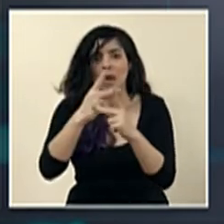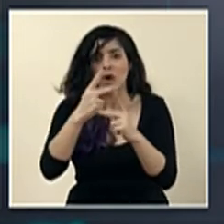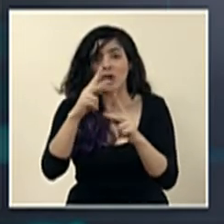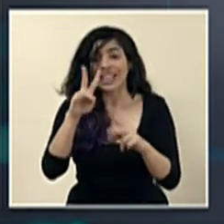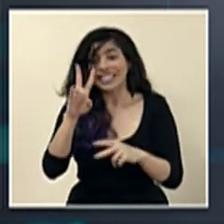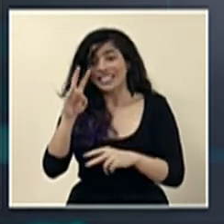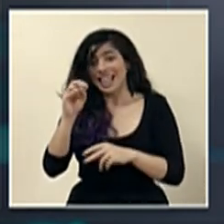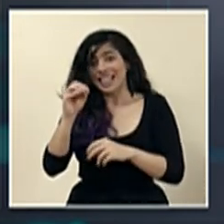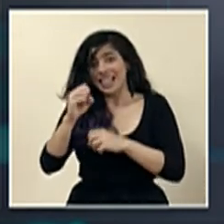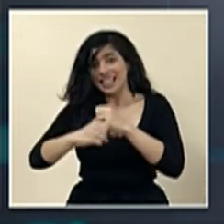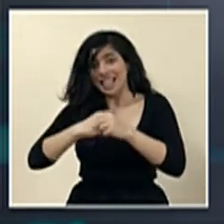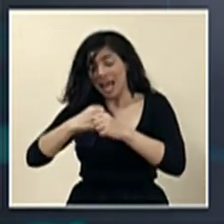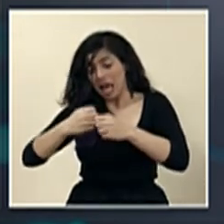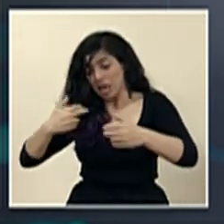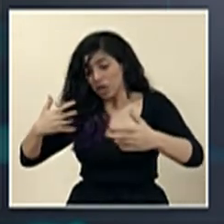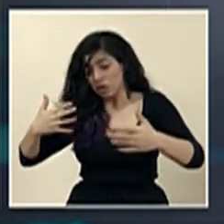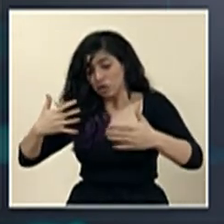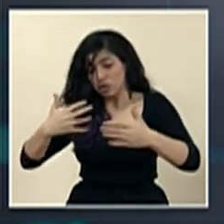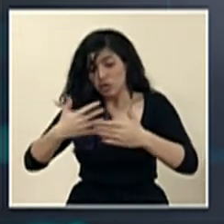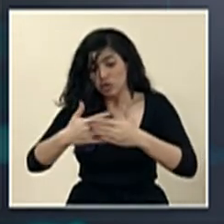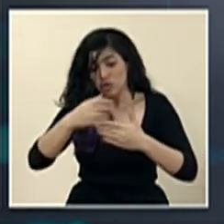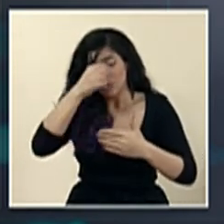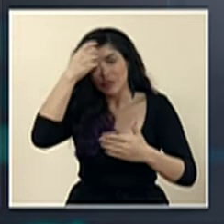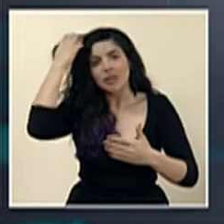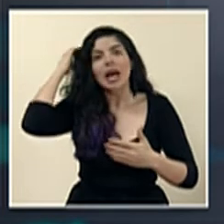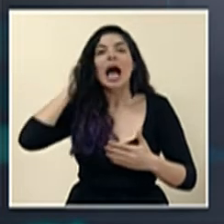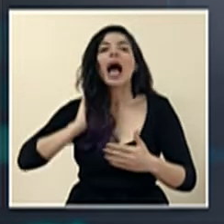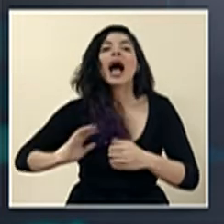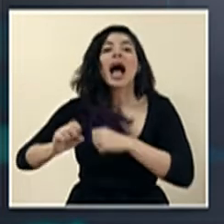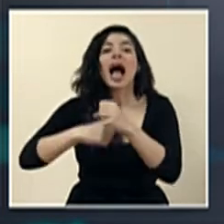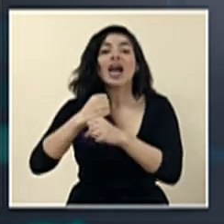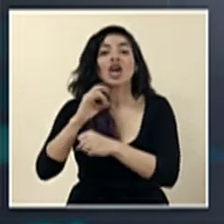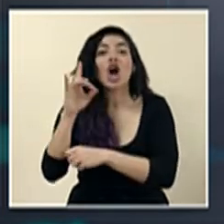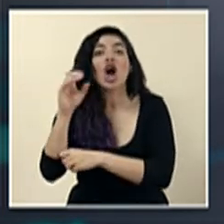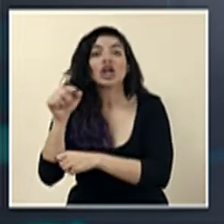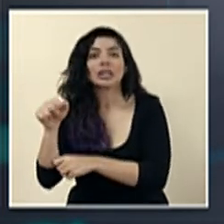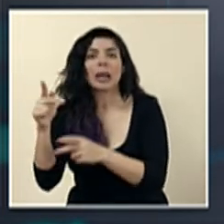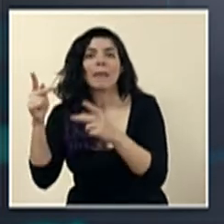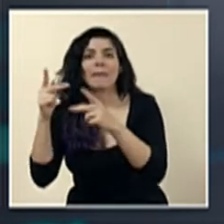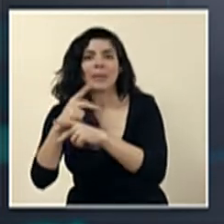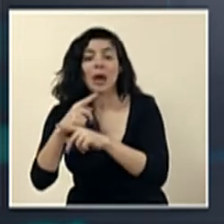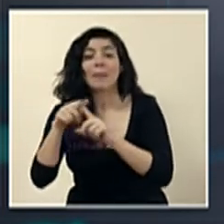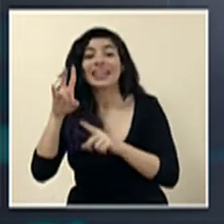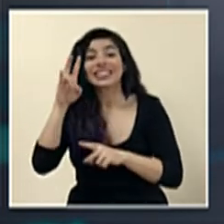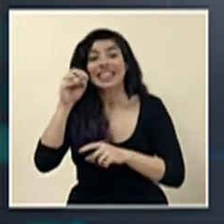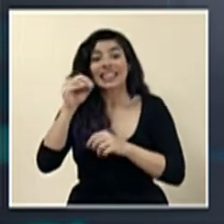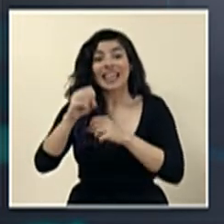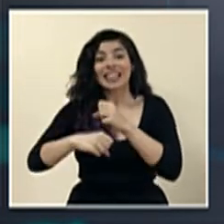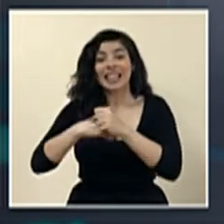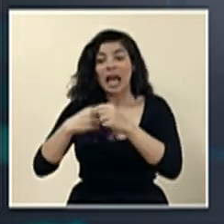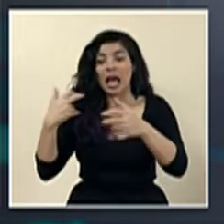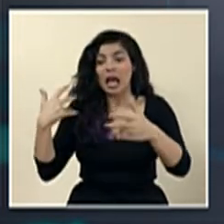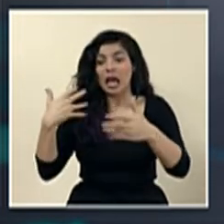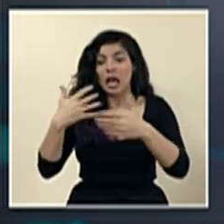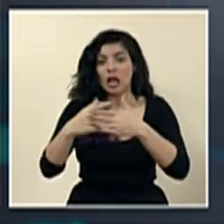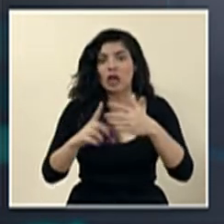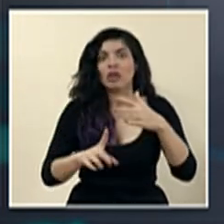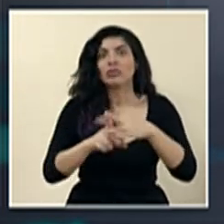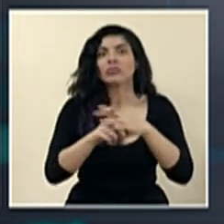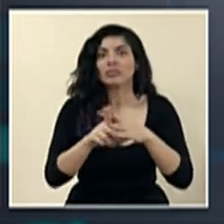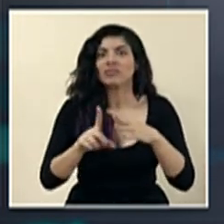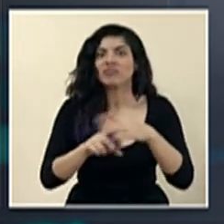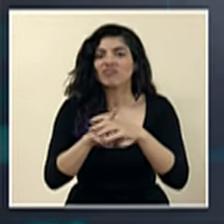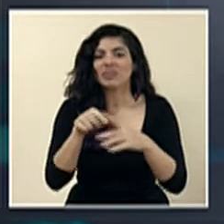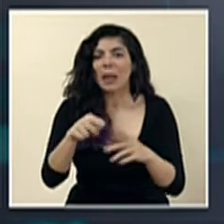70 años, únicamente superada por la de los años 80. La pandemia está interrumpiendo el crecimiento económico y el fortalecimiento fiscal